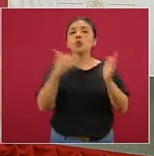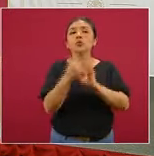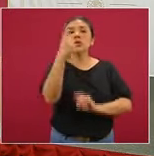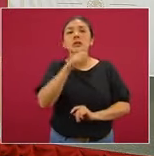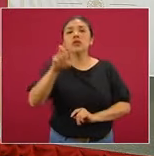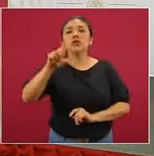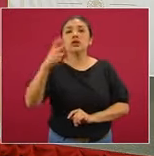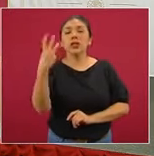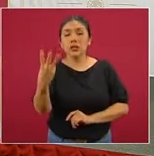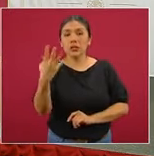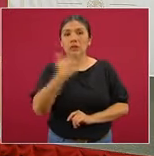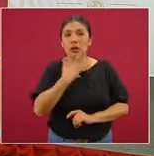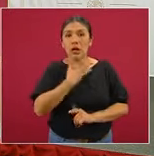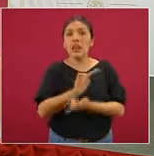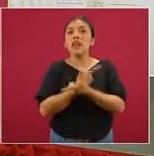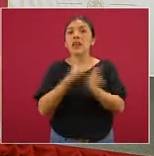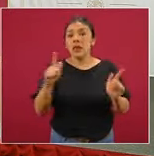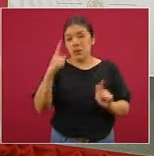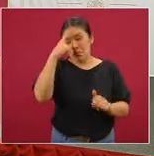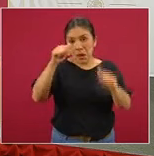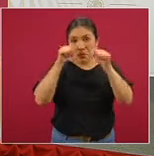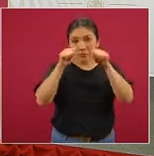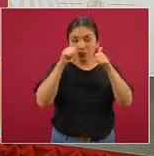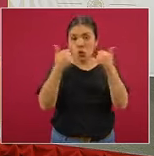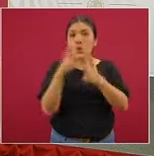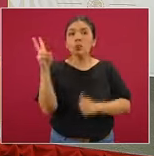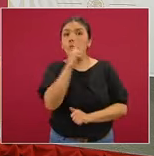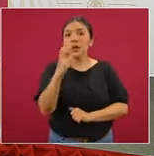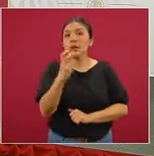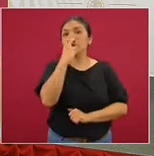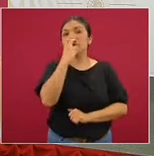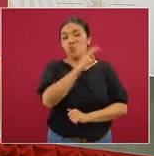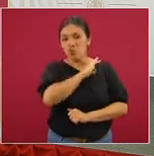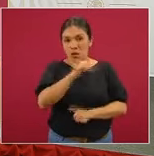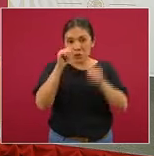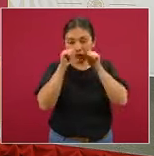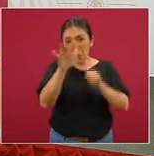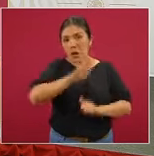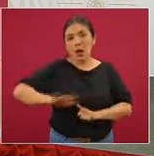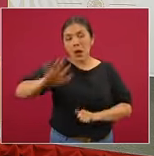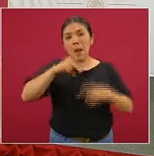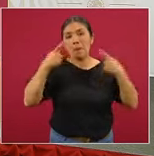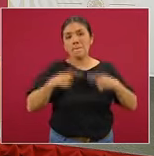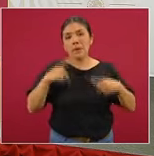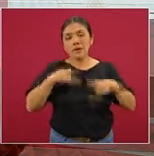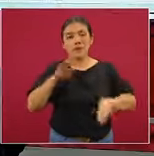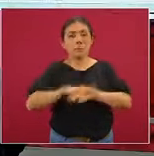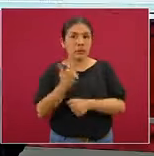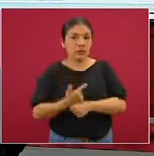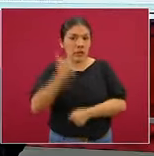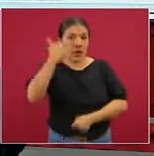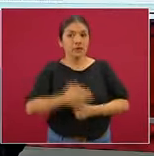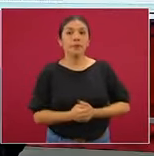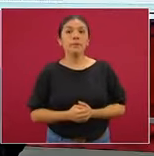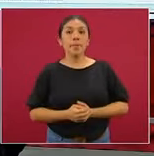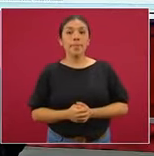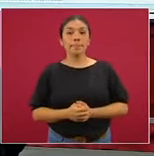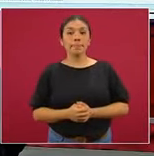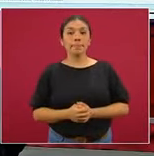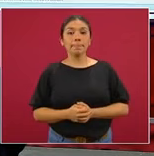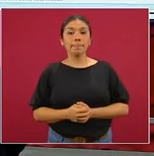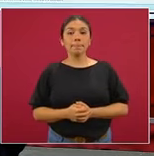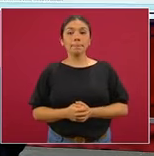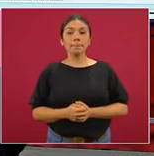8,133 las que se tendrían con capacidad de ventilador para poder atender a los pacientes más críticos.